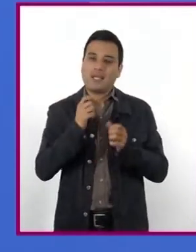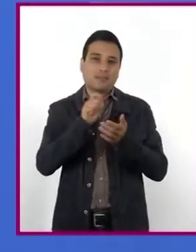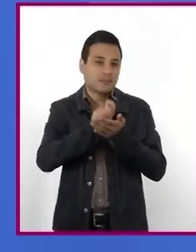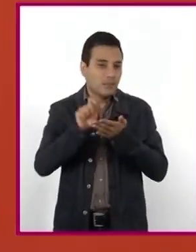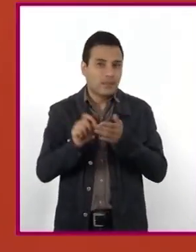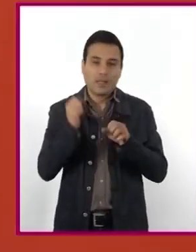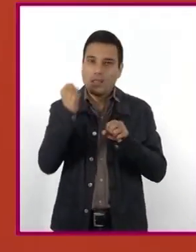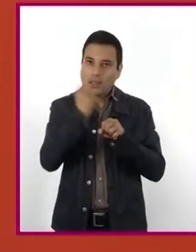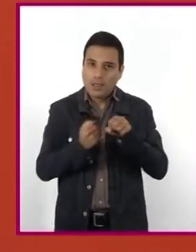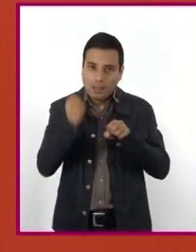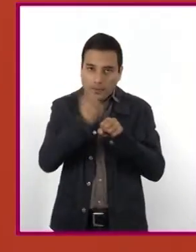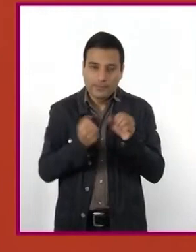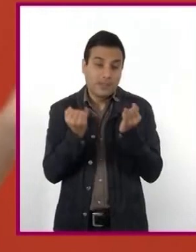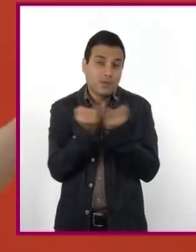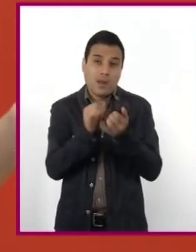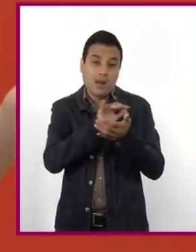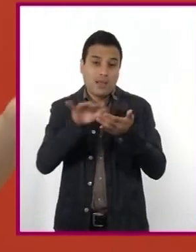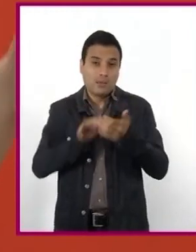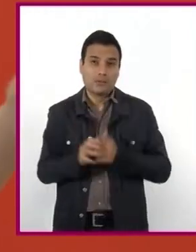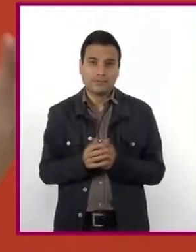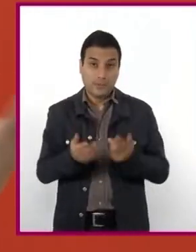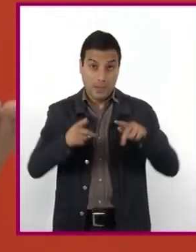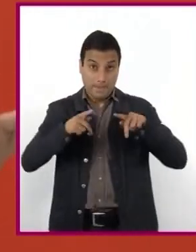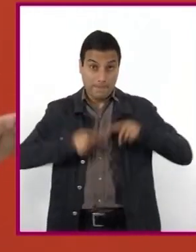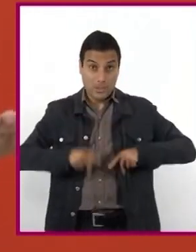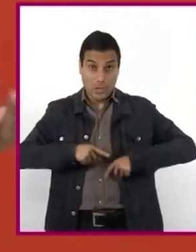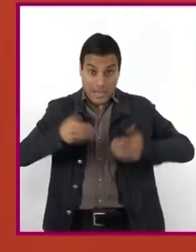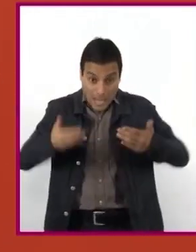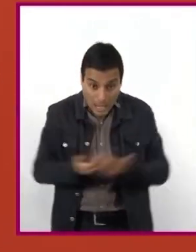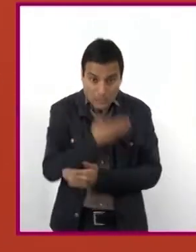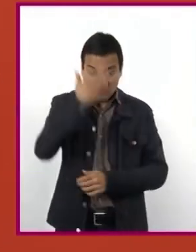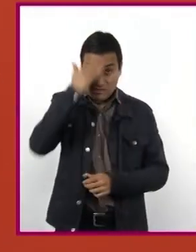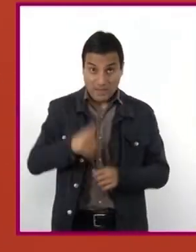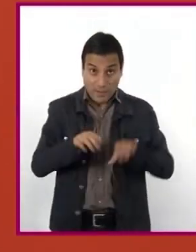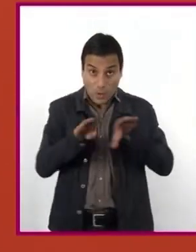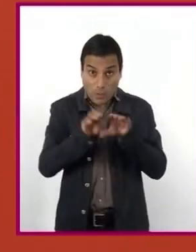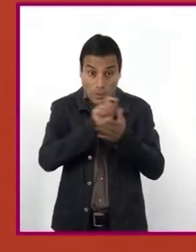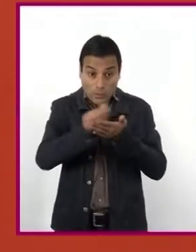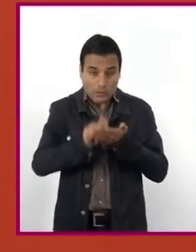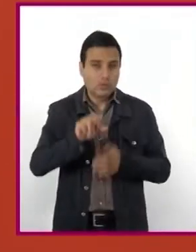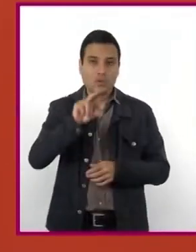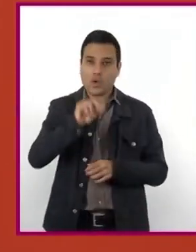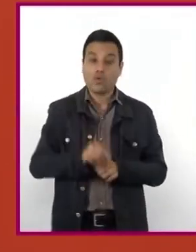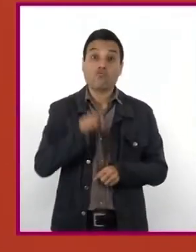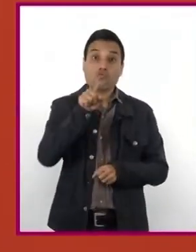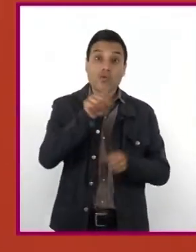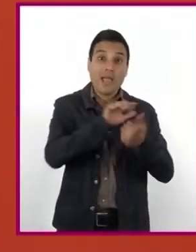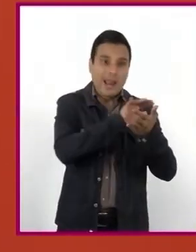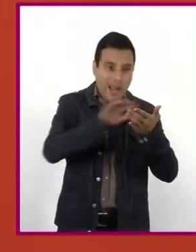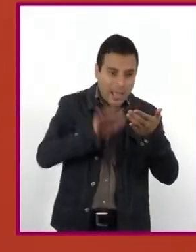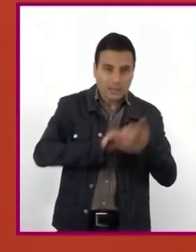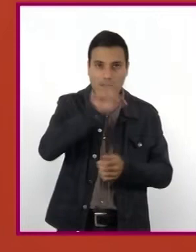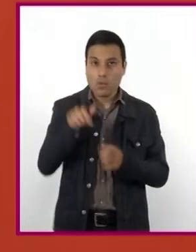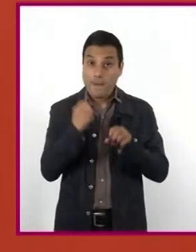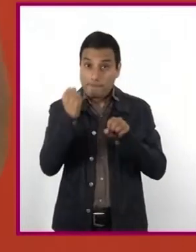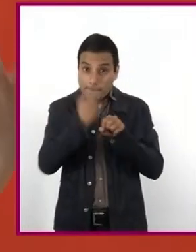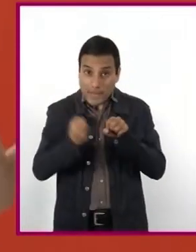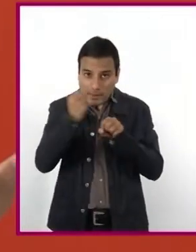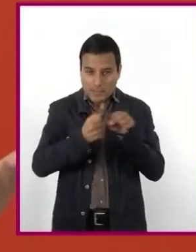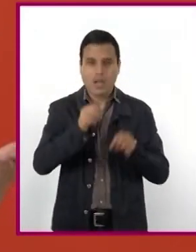¿no? ¡Exacto! Nadie nace sabiendo las cosas. Es la lectura y la práctica lo que te permitirá